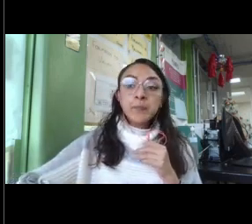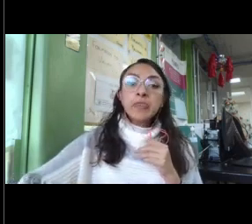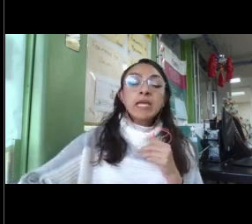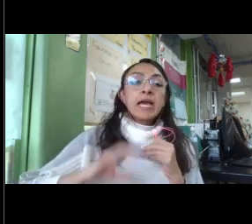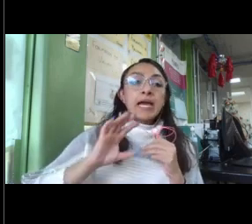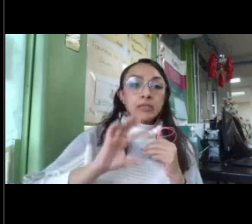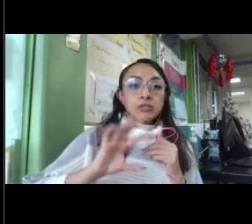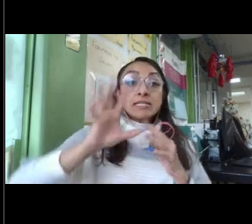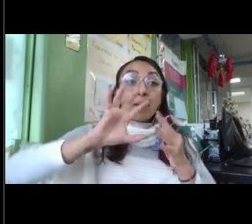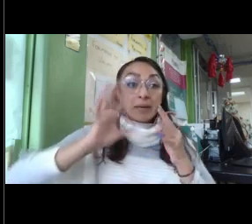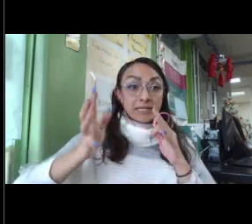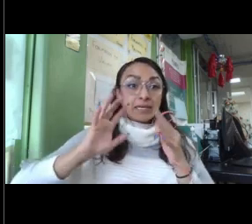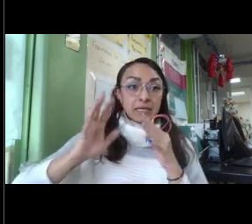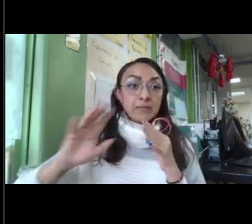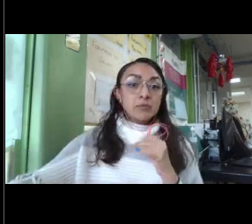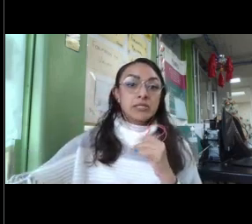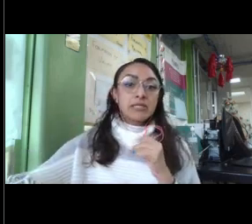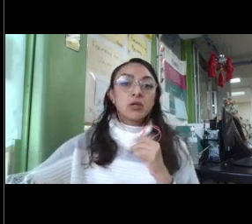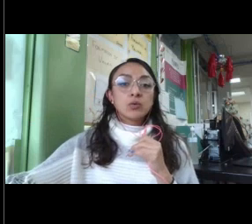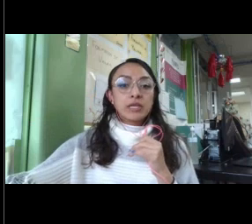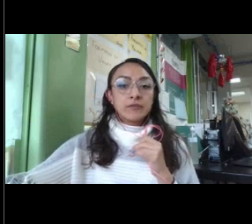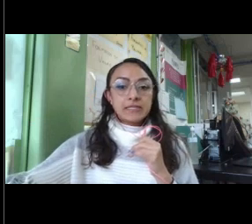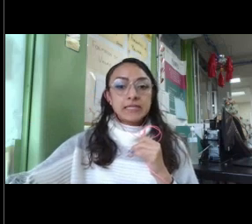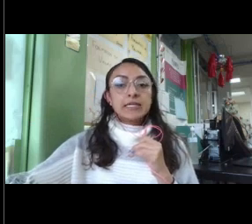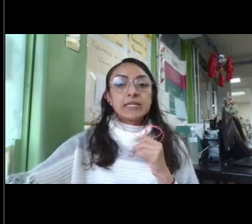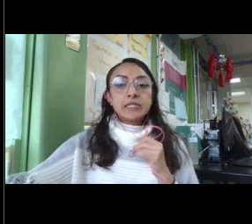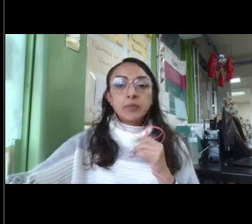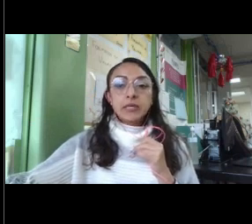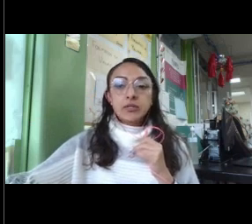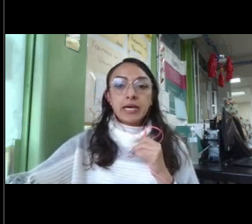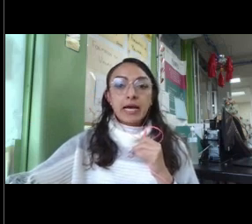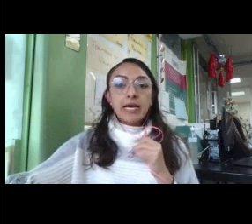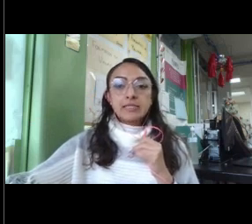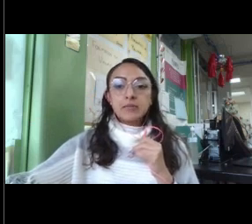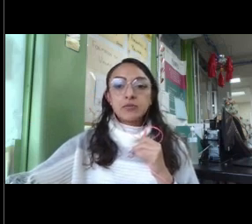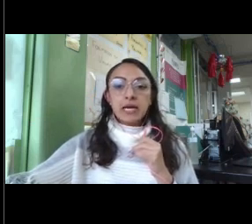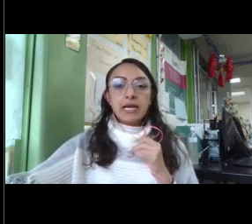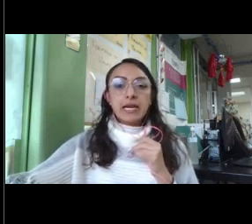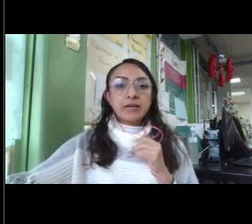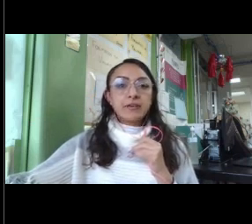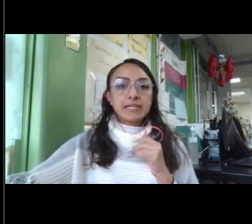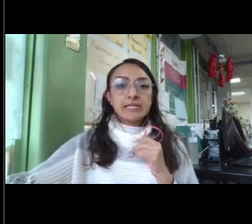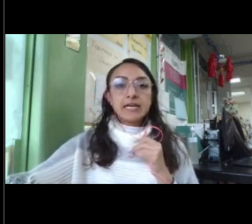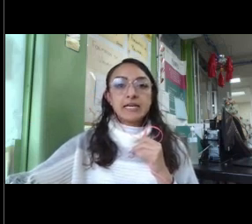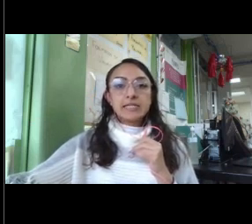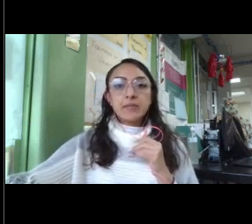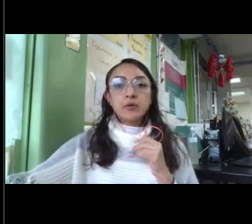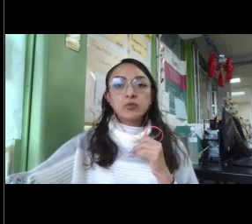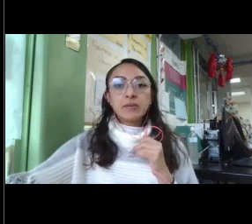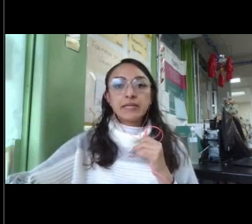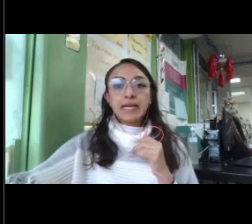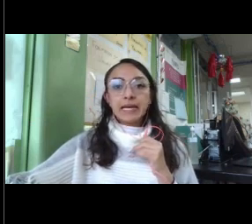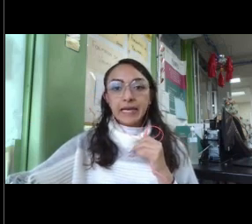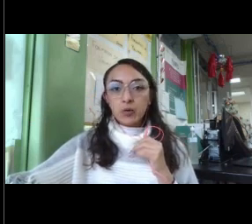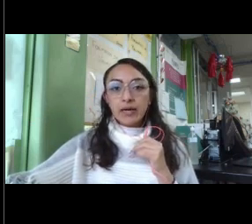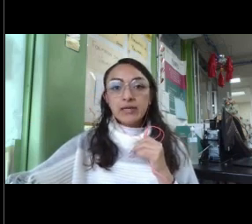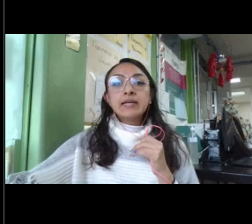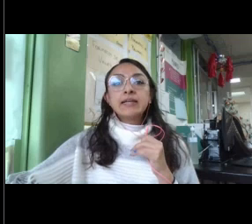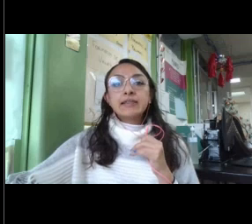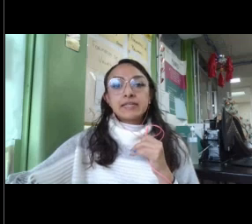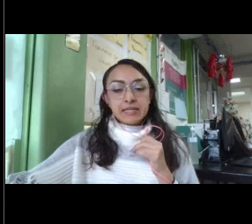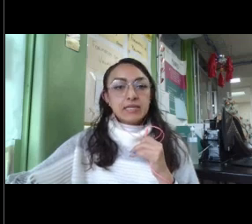también. Entonces, a partir de ahí vamos haciendo una diferencia y es por eso que acá hacemos la referencia a que se llama justamente